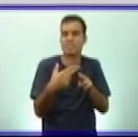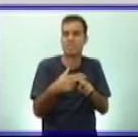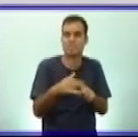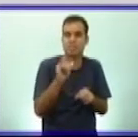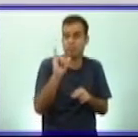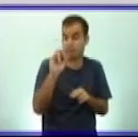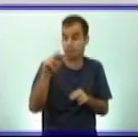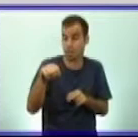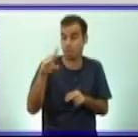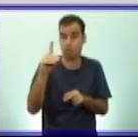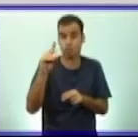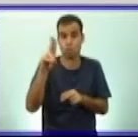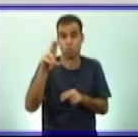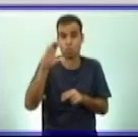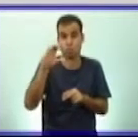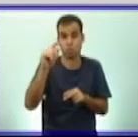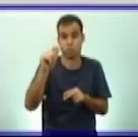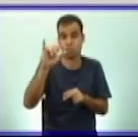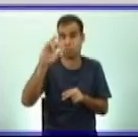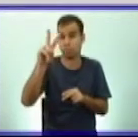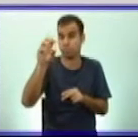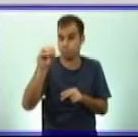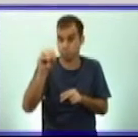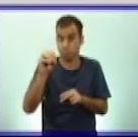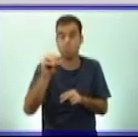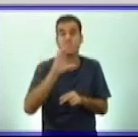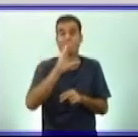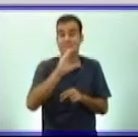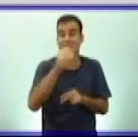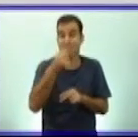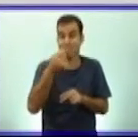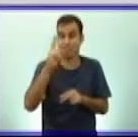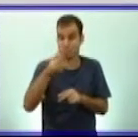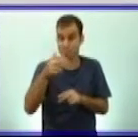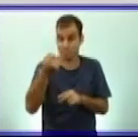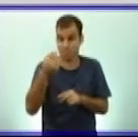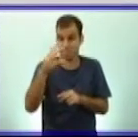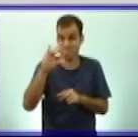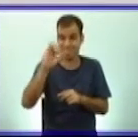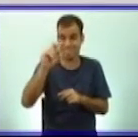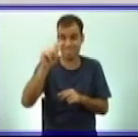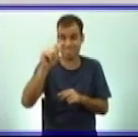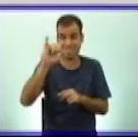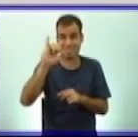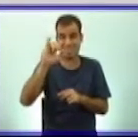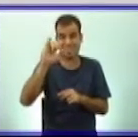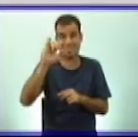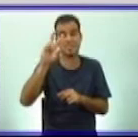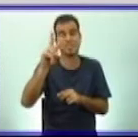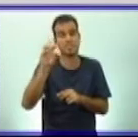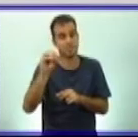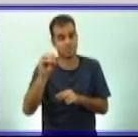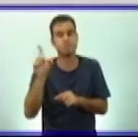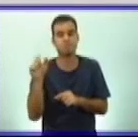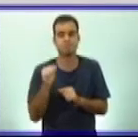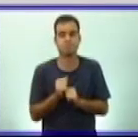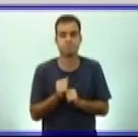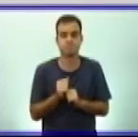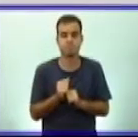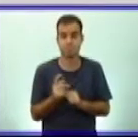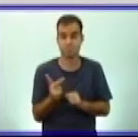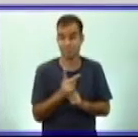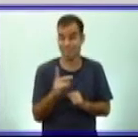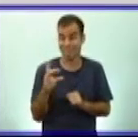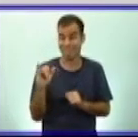les recuerdo que en su diseño los componentes son un inductor y un capacitor. Y usted en